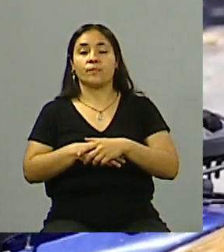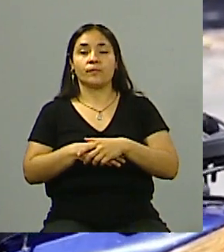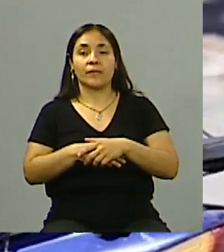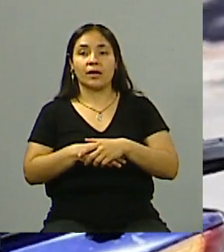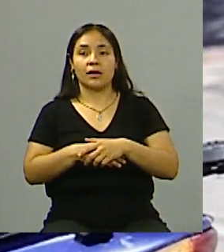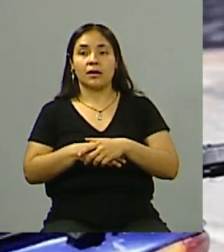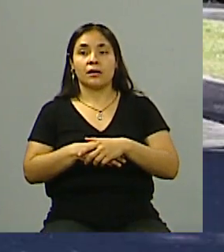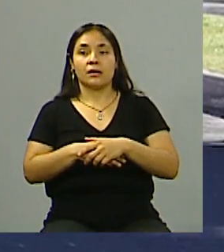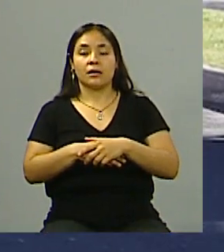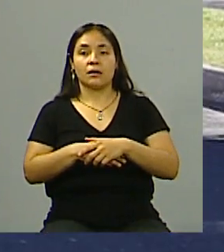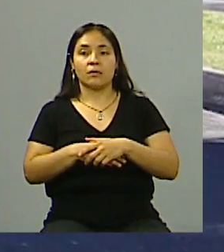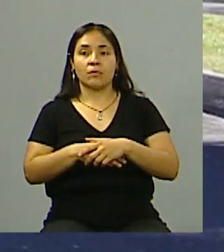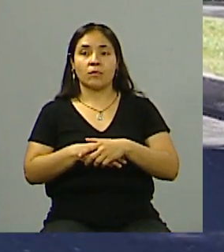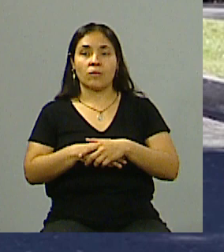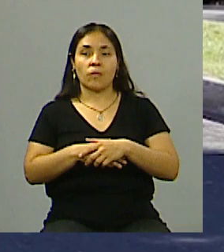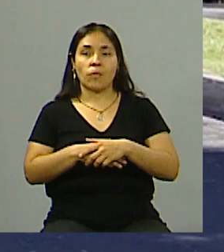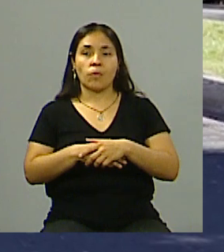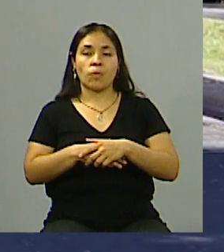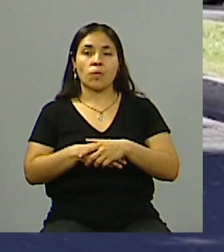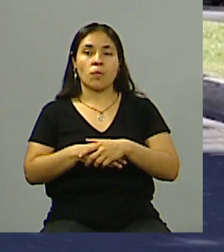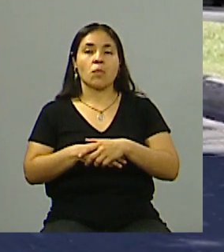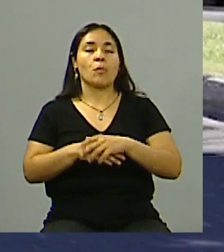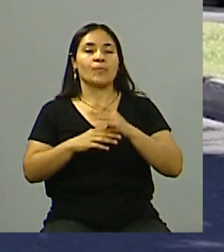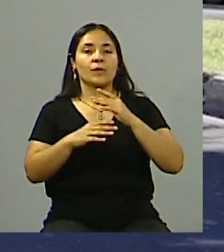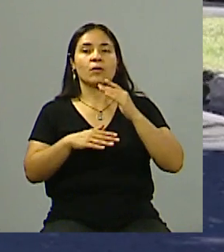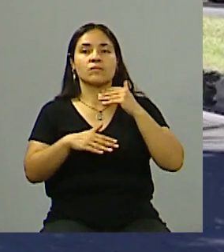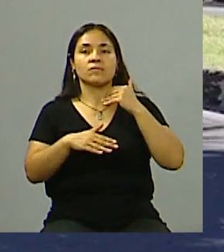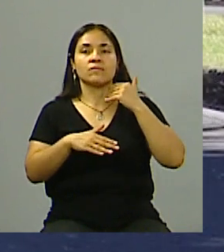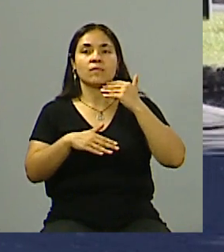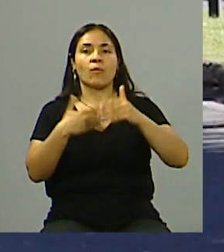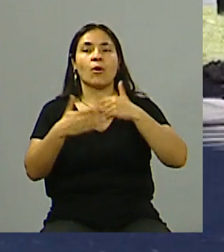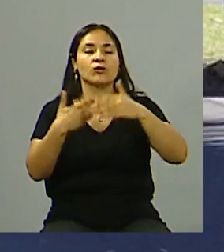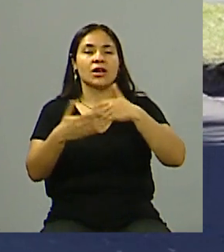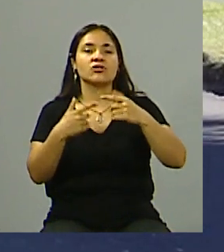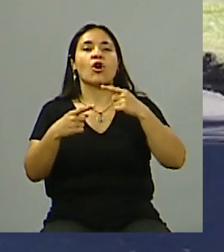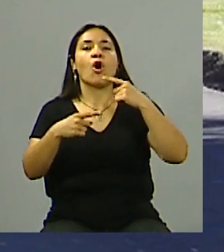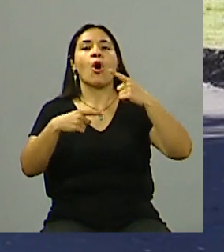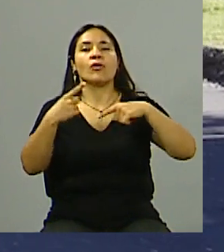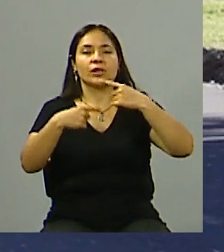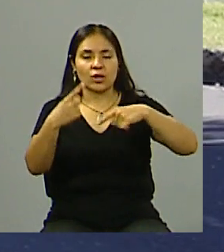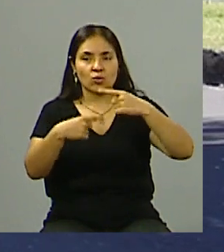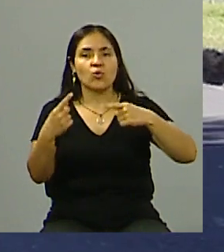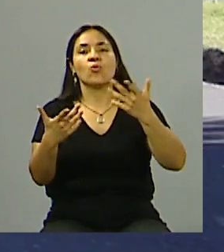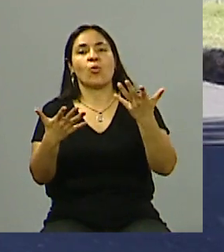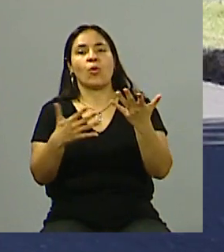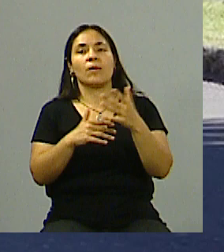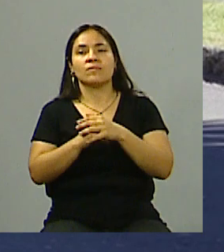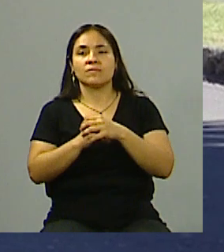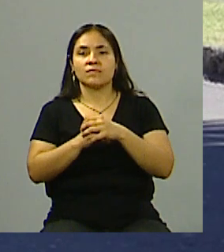¿y qué desigualdades? Digo, esto ¿no? Es un proceso que continúa y que adquiere nuevas complejidades, eso quiero